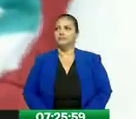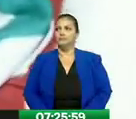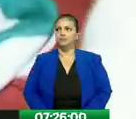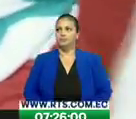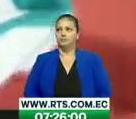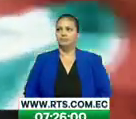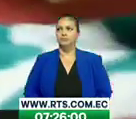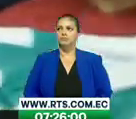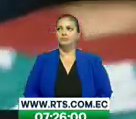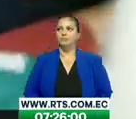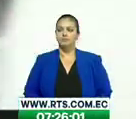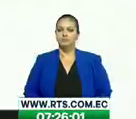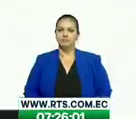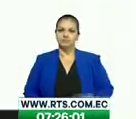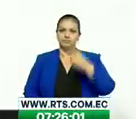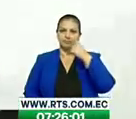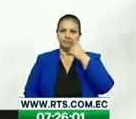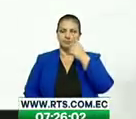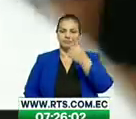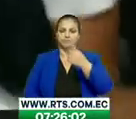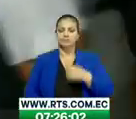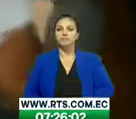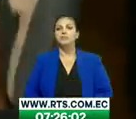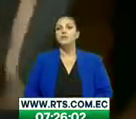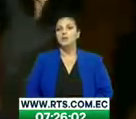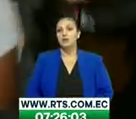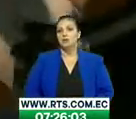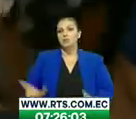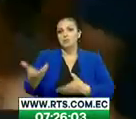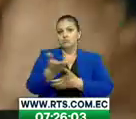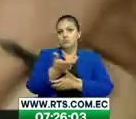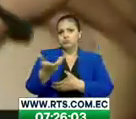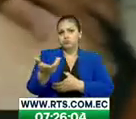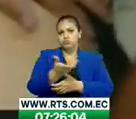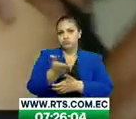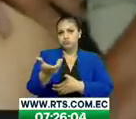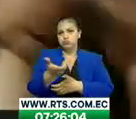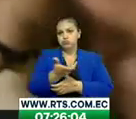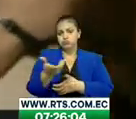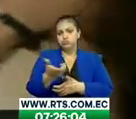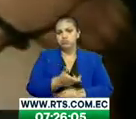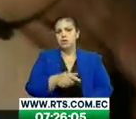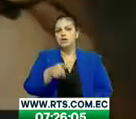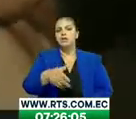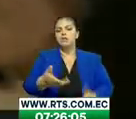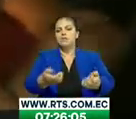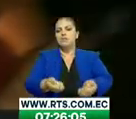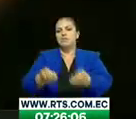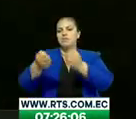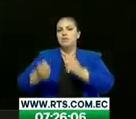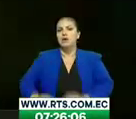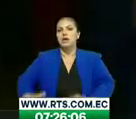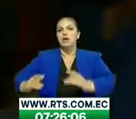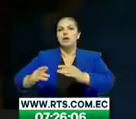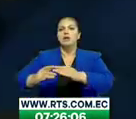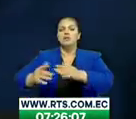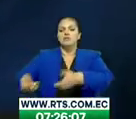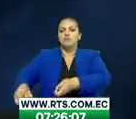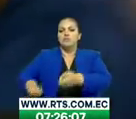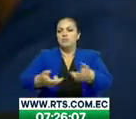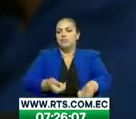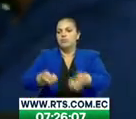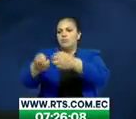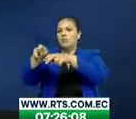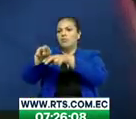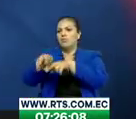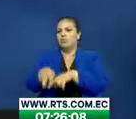una camilla del cuerpo de bomberos desde la unidad judicial, por supuestos problemas de salud que habría presentado a la hora de la